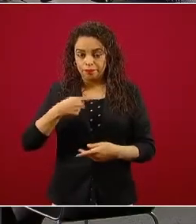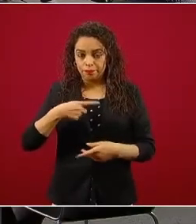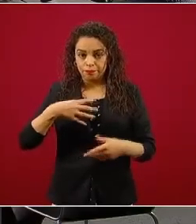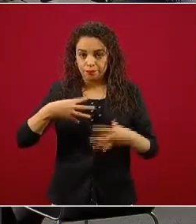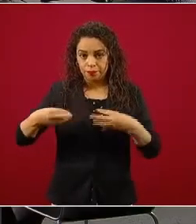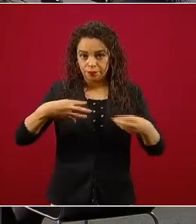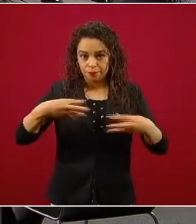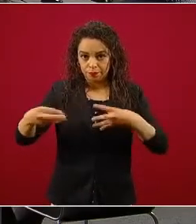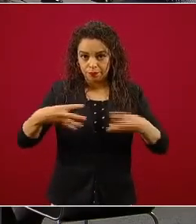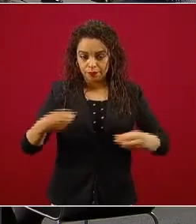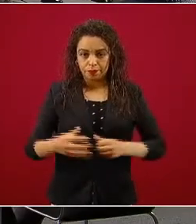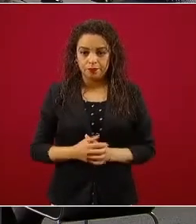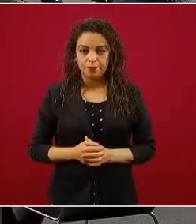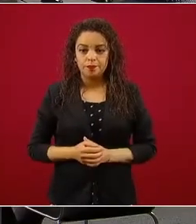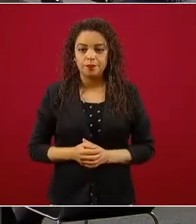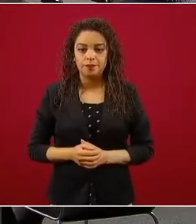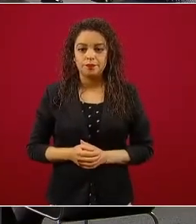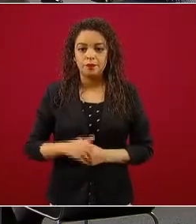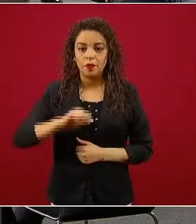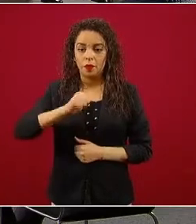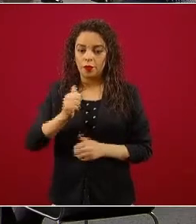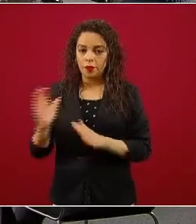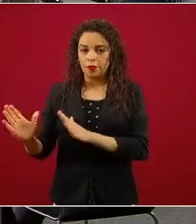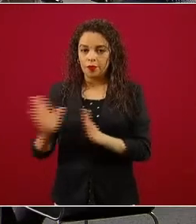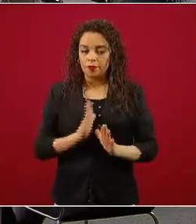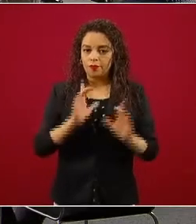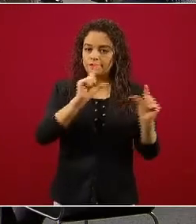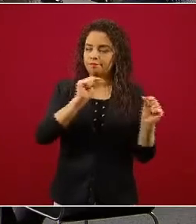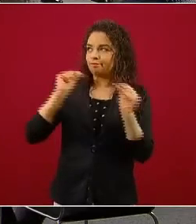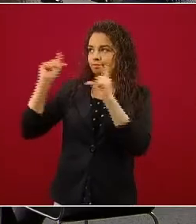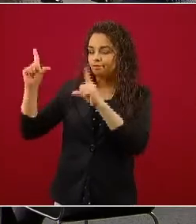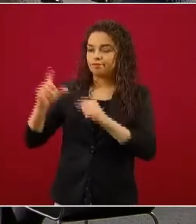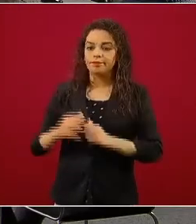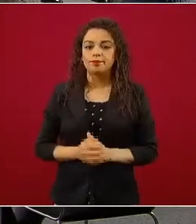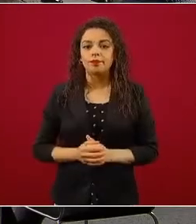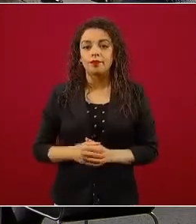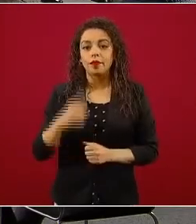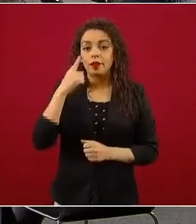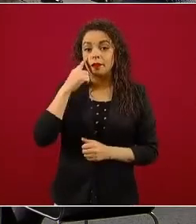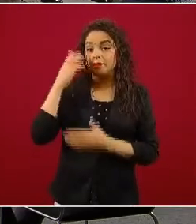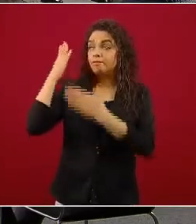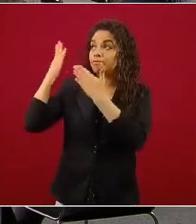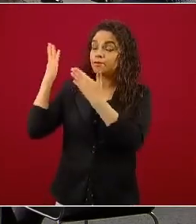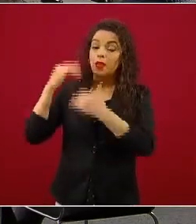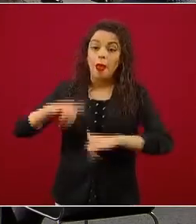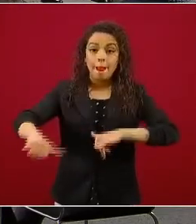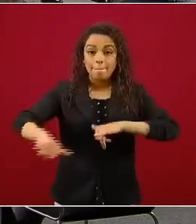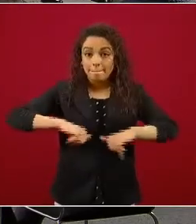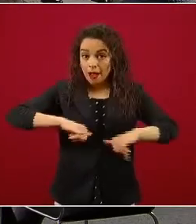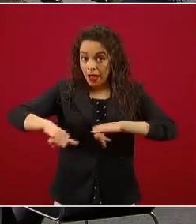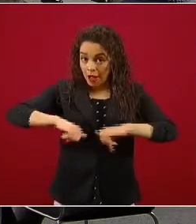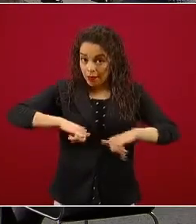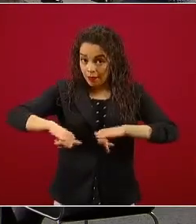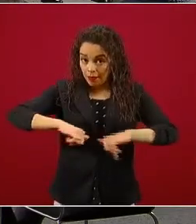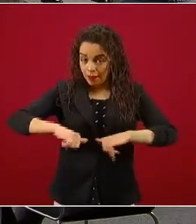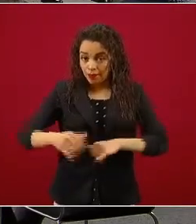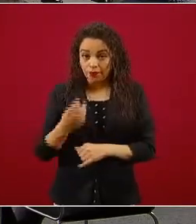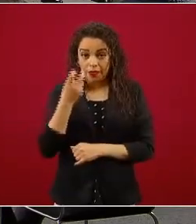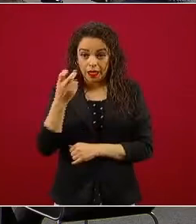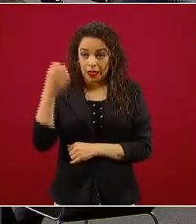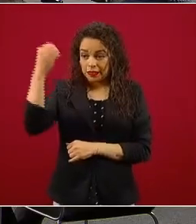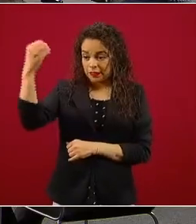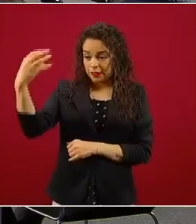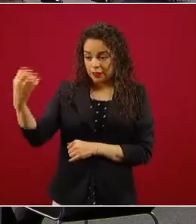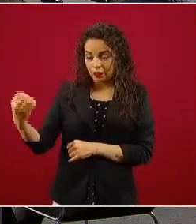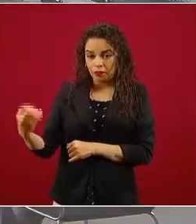siguiente. Finalmente, el mapa. El resultado de este semáforo se representa